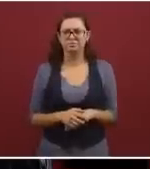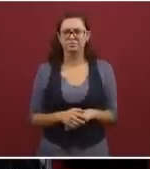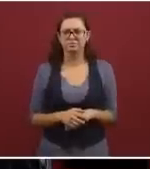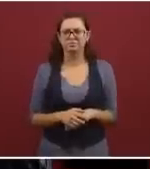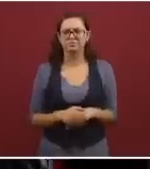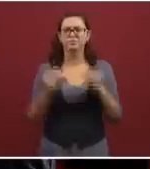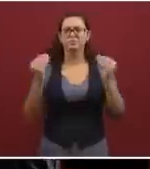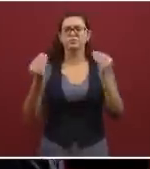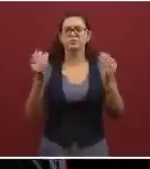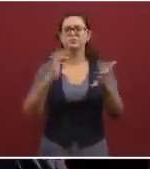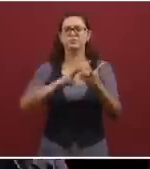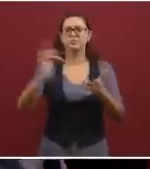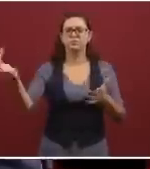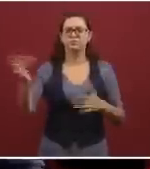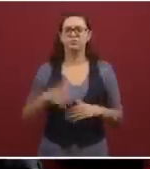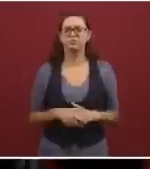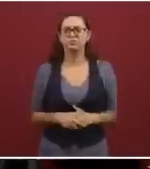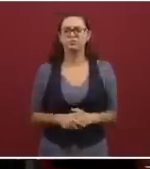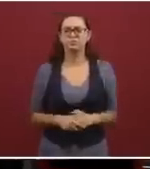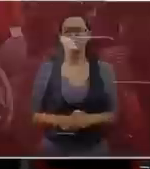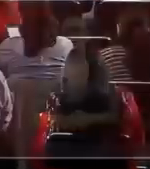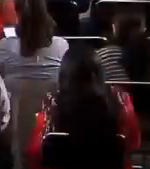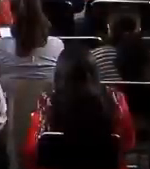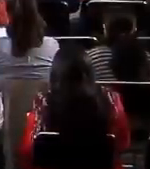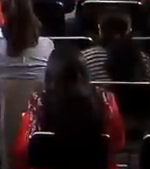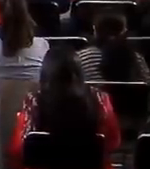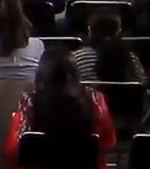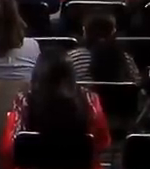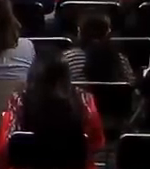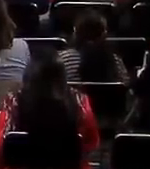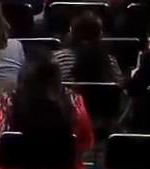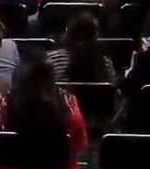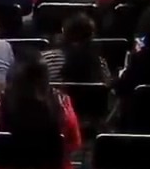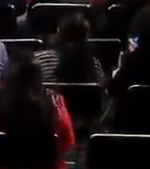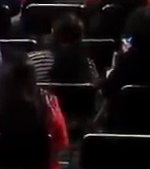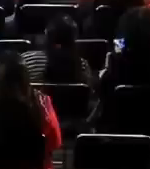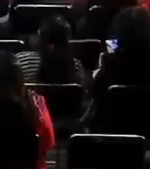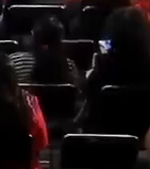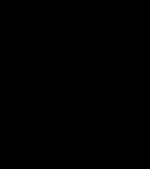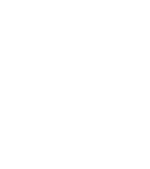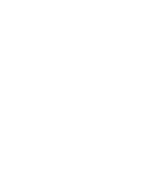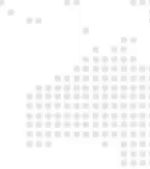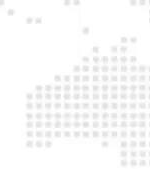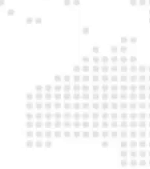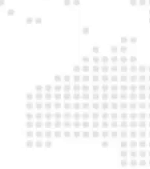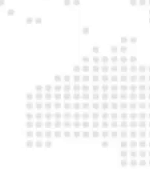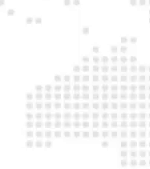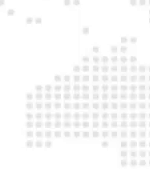Muchas gracias. ¿Se reúne con la gente, presidente? Sí, sí. ¿A qué hora?